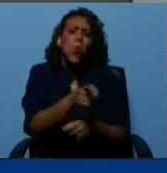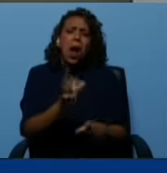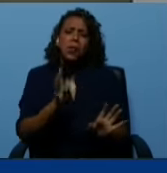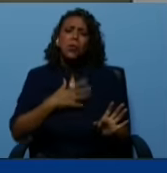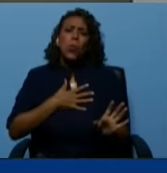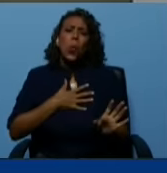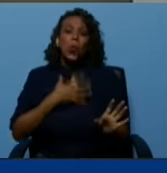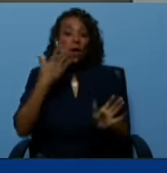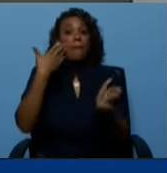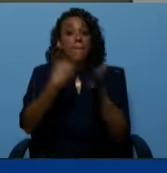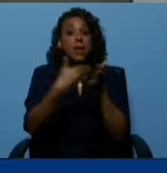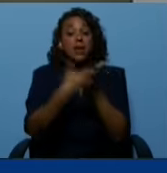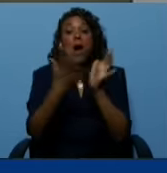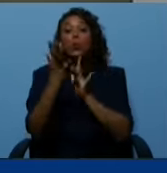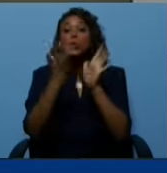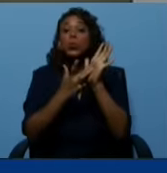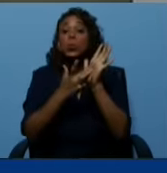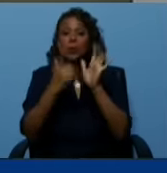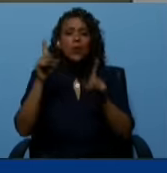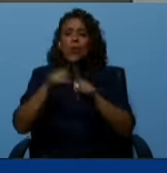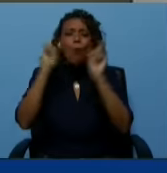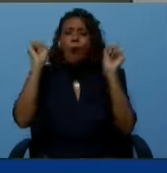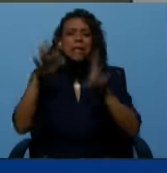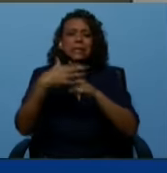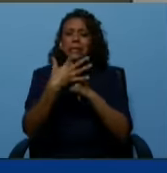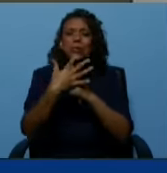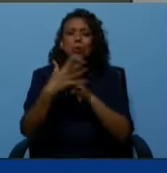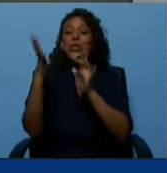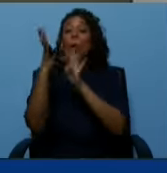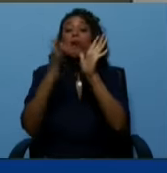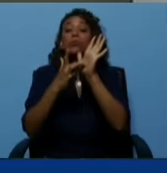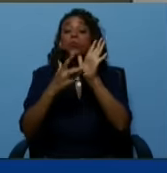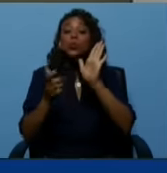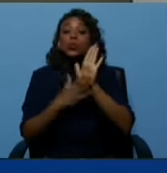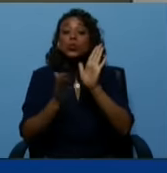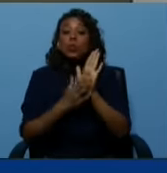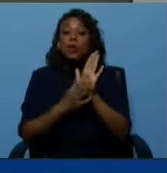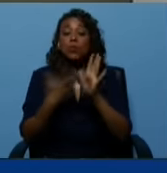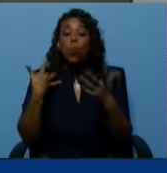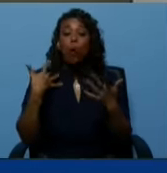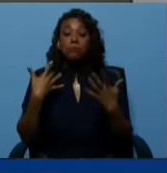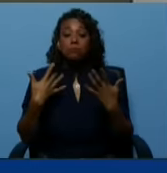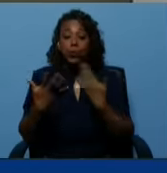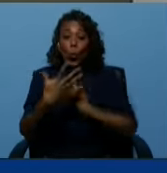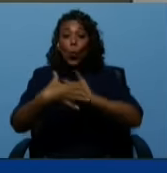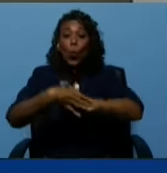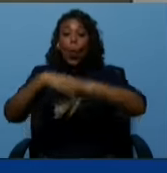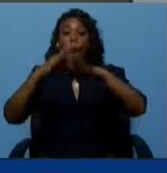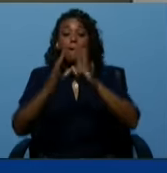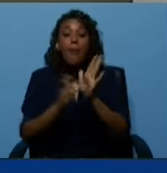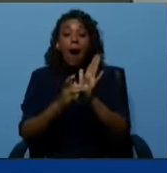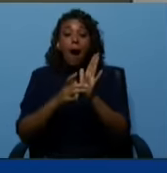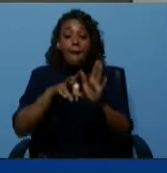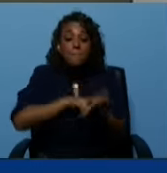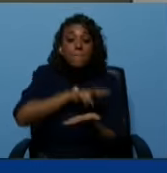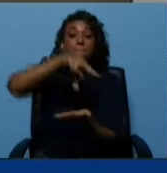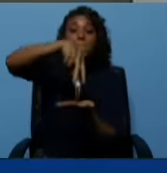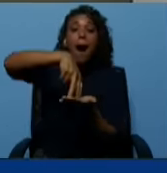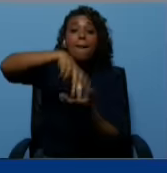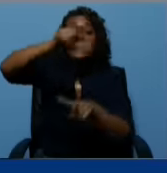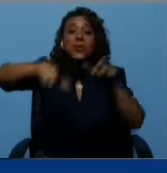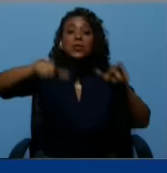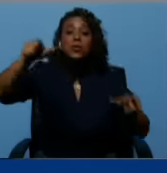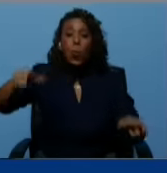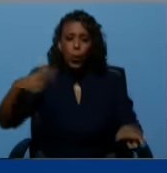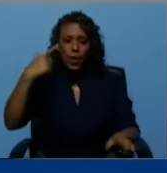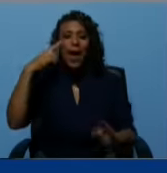las huellas de la crucifixión y de su resurrección, y le dijo: bienaventurados los